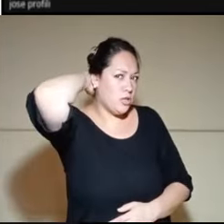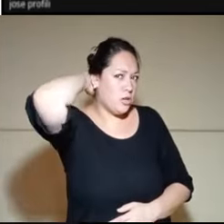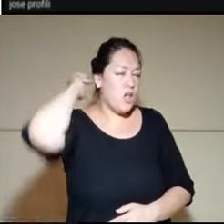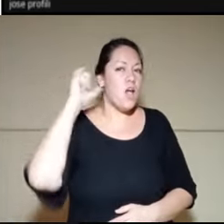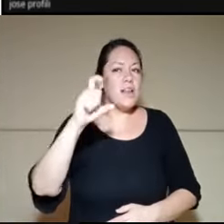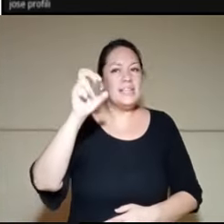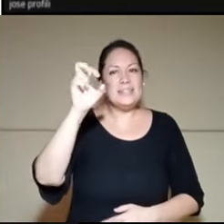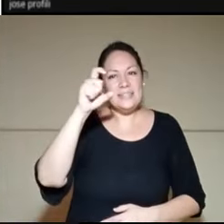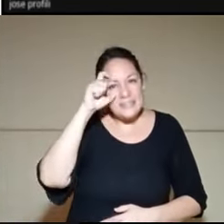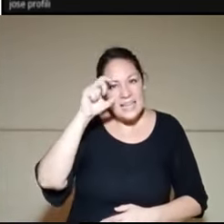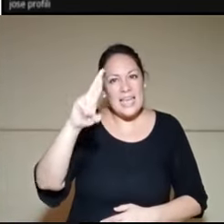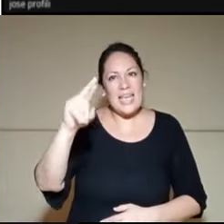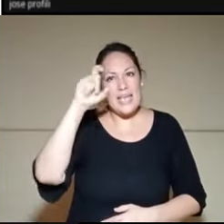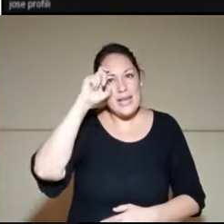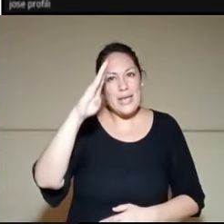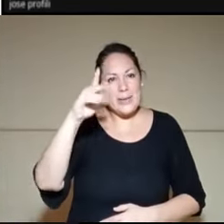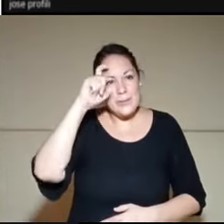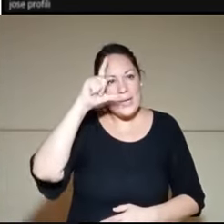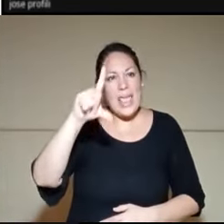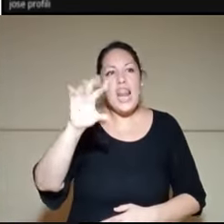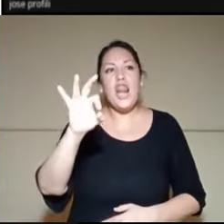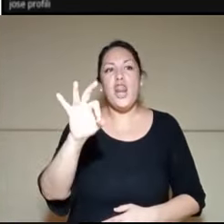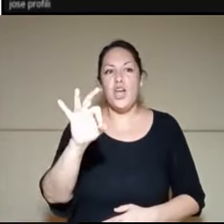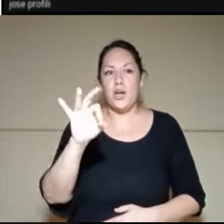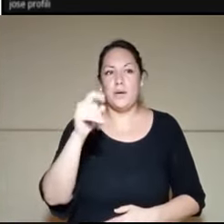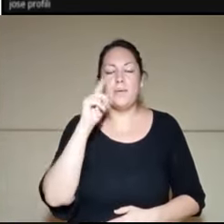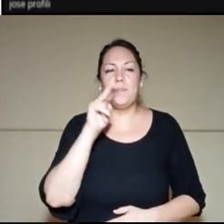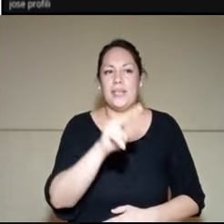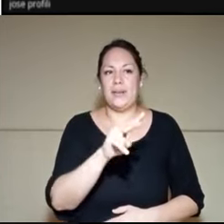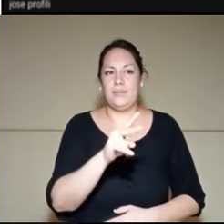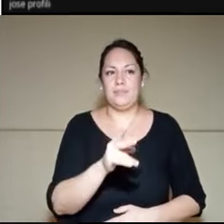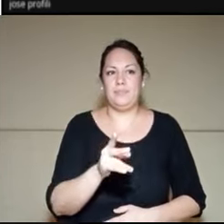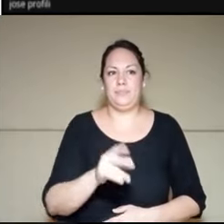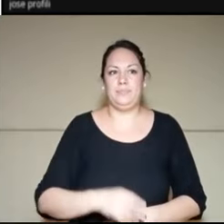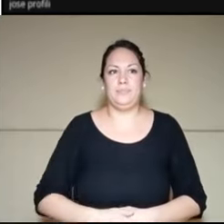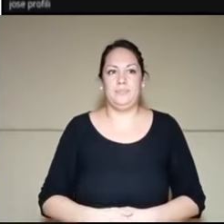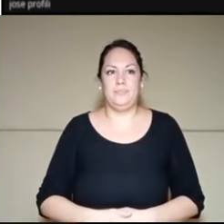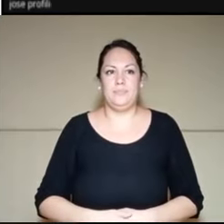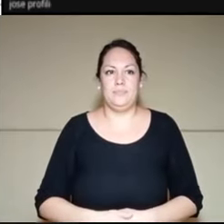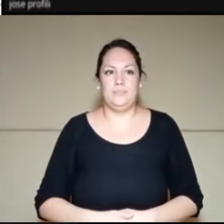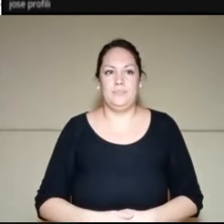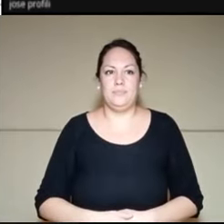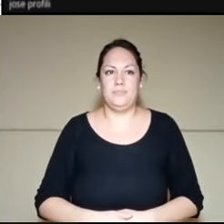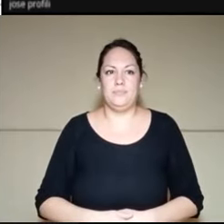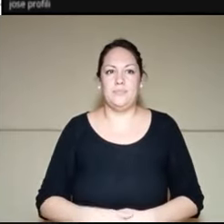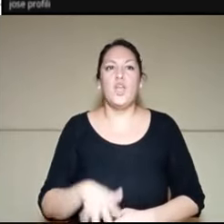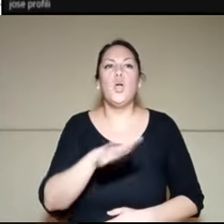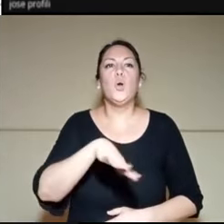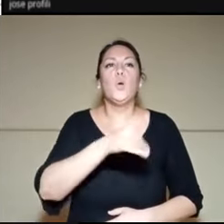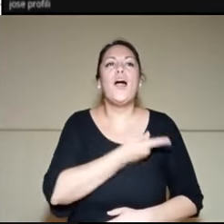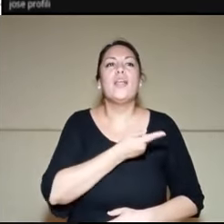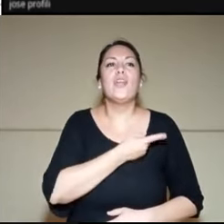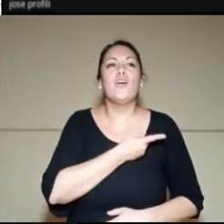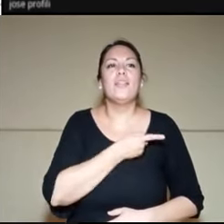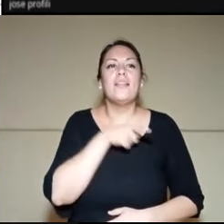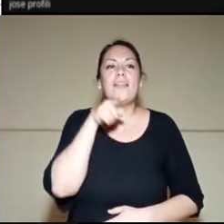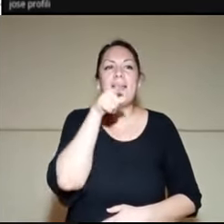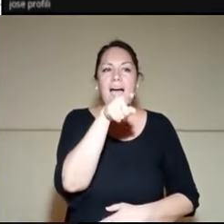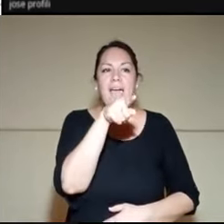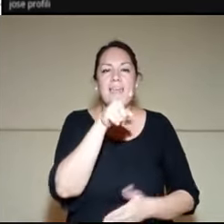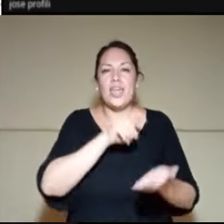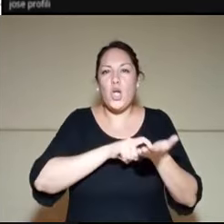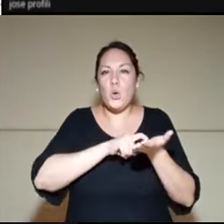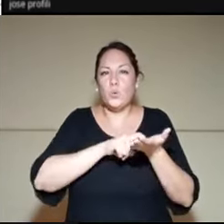parte posterior del tronco encefálico. Es decir, que si yo me voy acá, estamos viéndolo